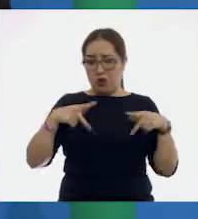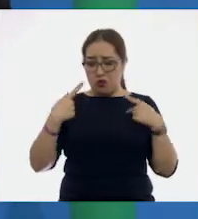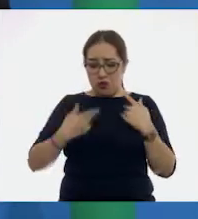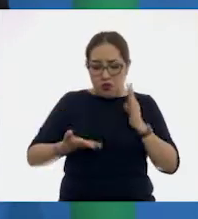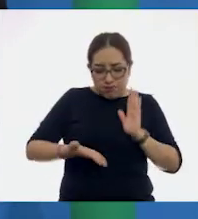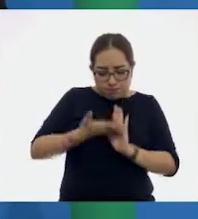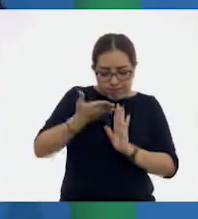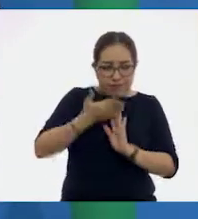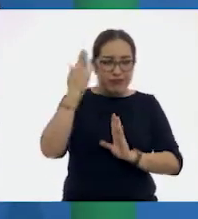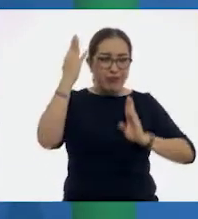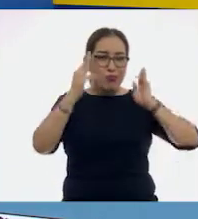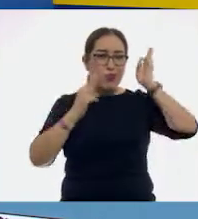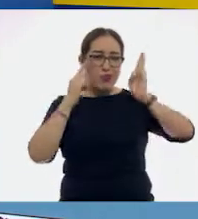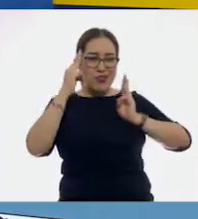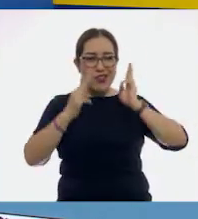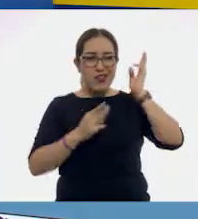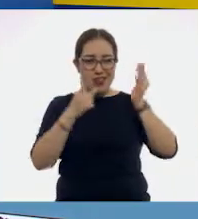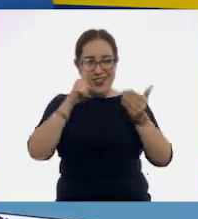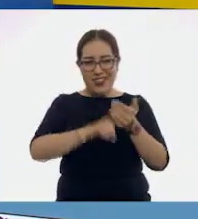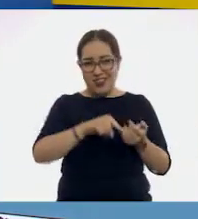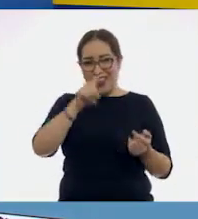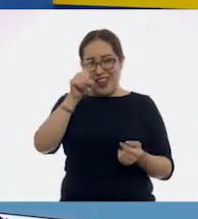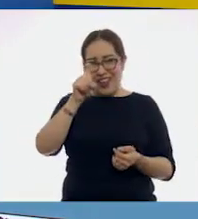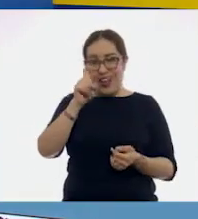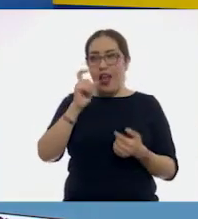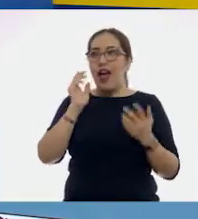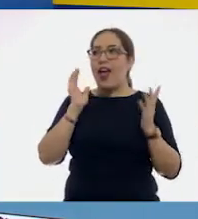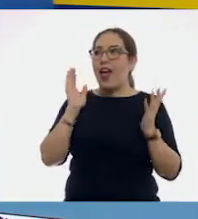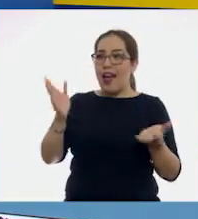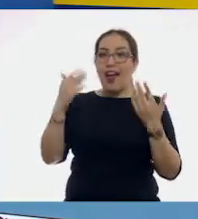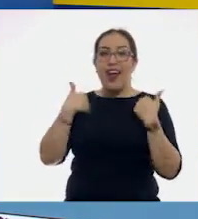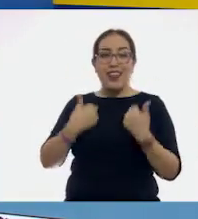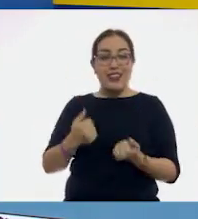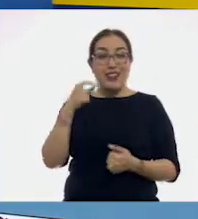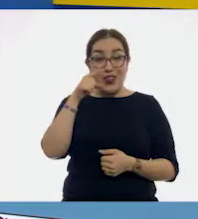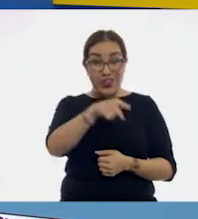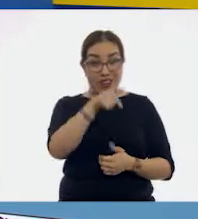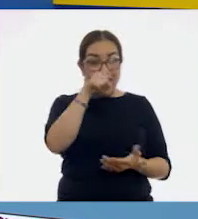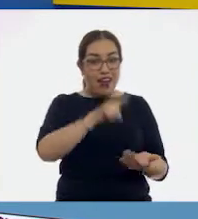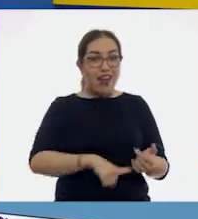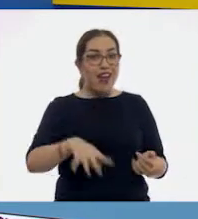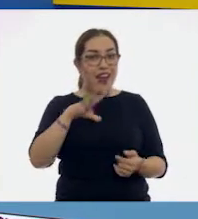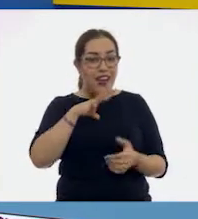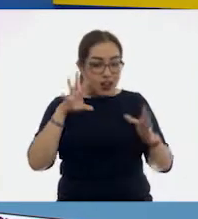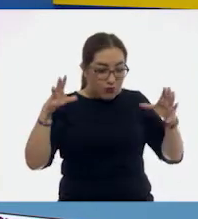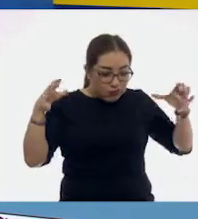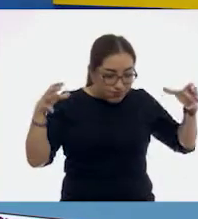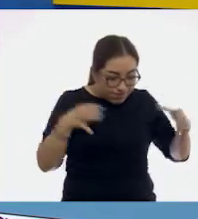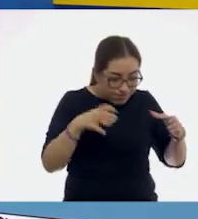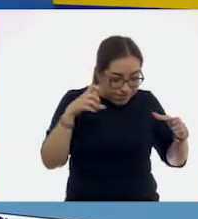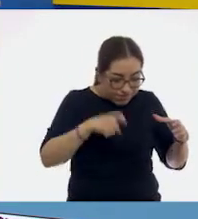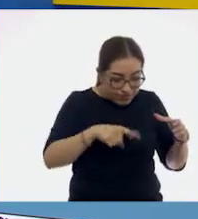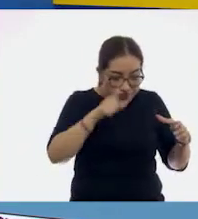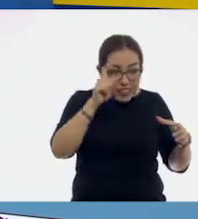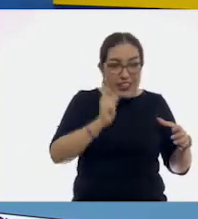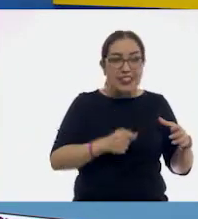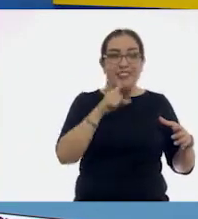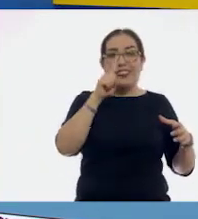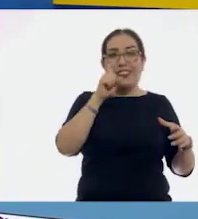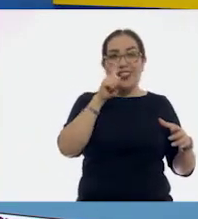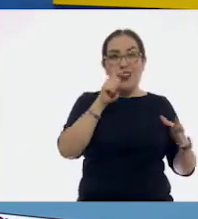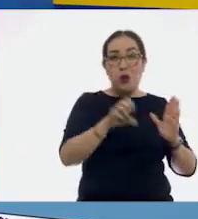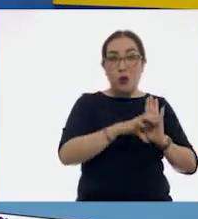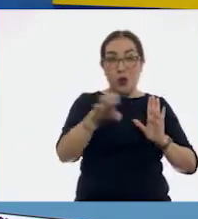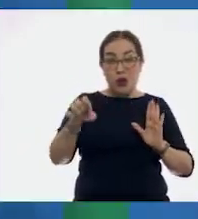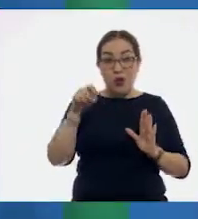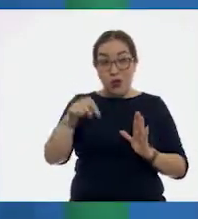personas. Entonces, en donde haya cuerpos de agua, ¿podemos encontrar un ecosistema acuático? ¿Puede ser también un